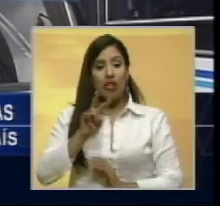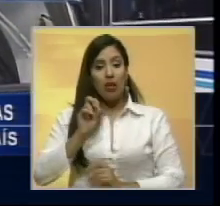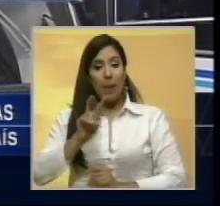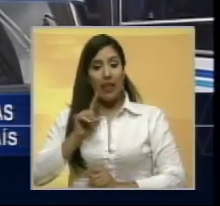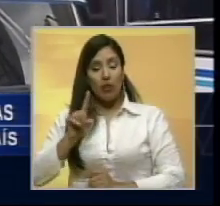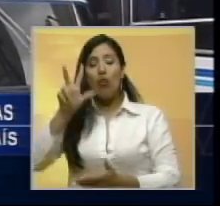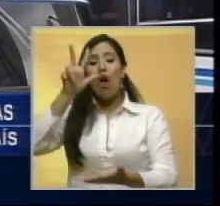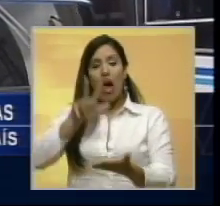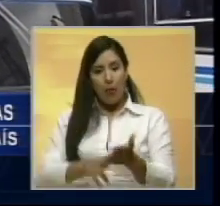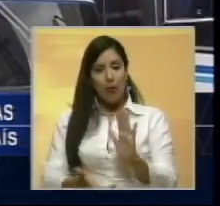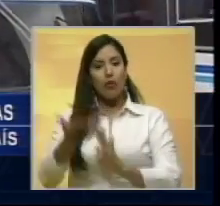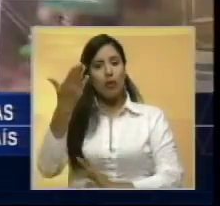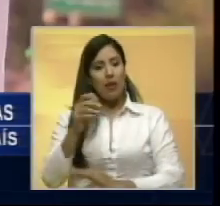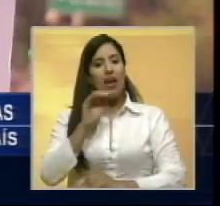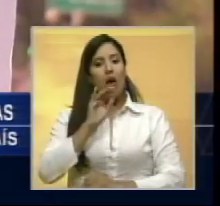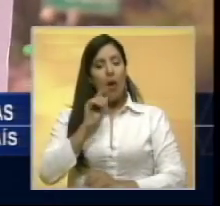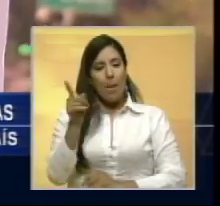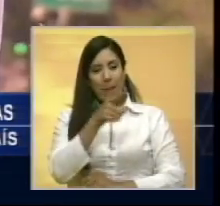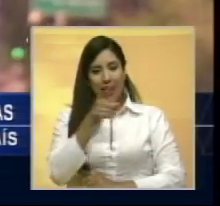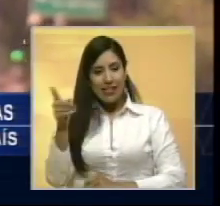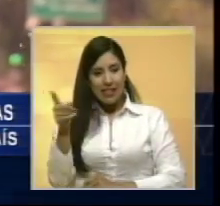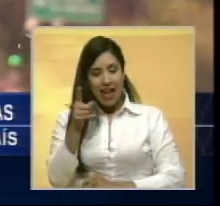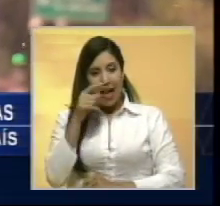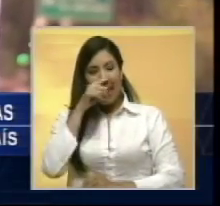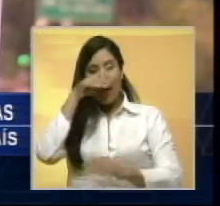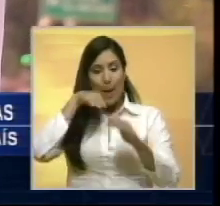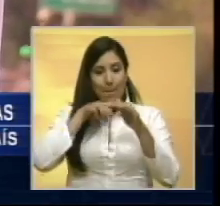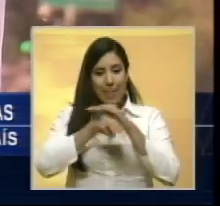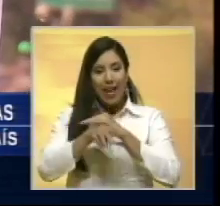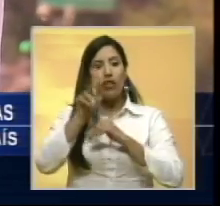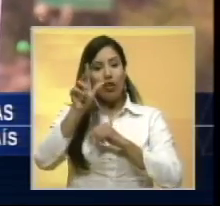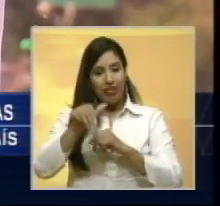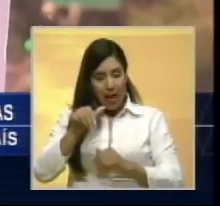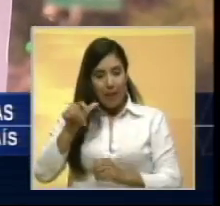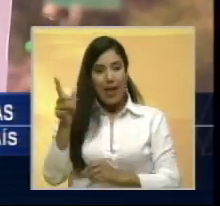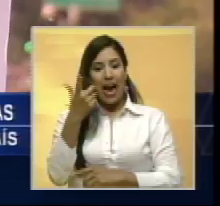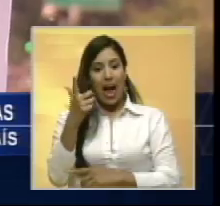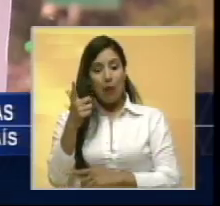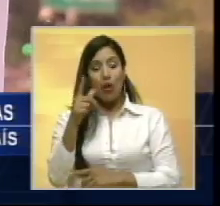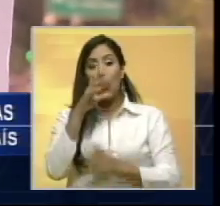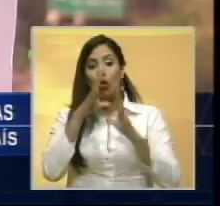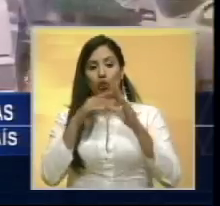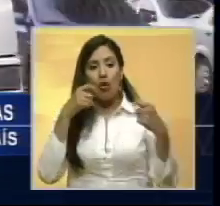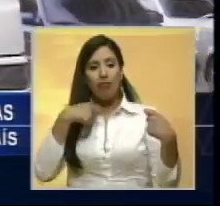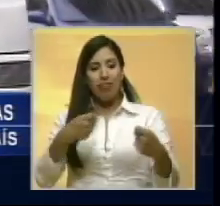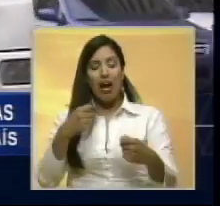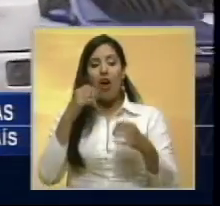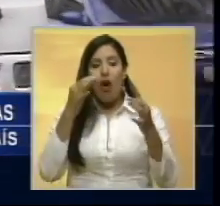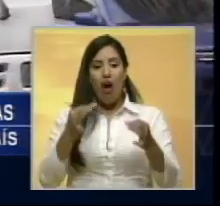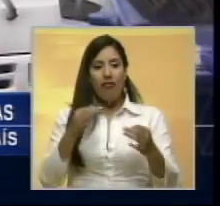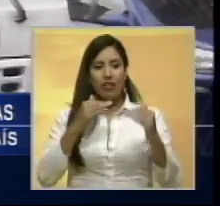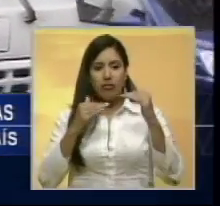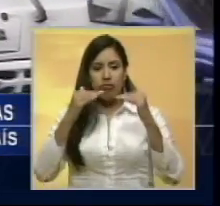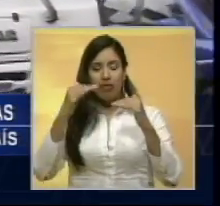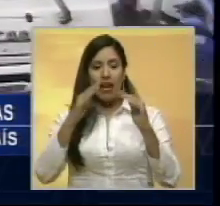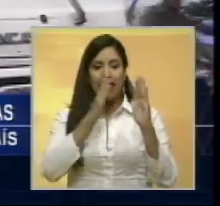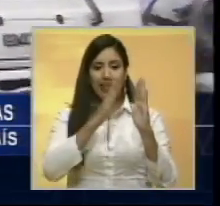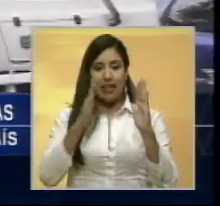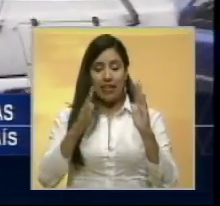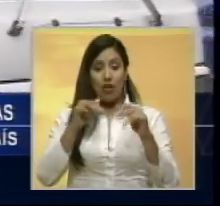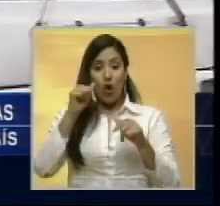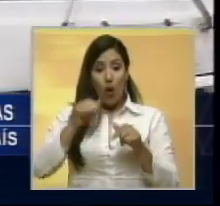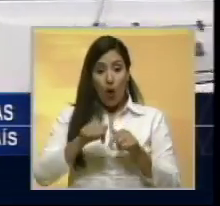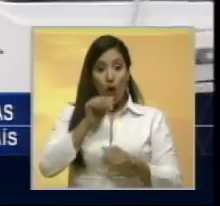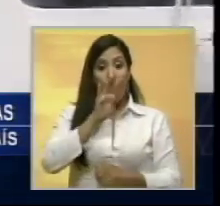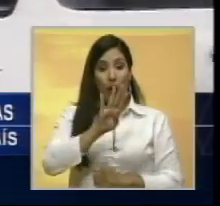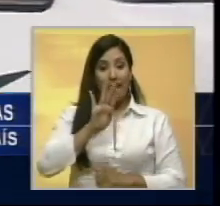6.221, autorizó el aumento del pasaje mínimo en rutas interurbanas y suburbanas en el país, el cual se ha hecho efectivo de forma fraccionada en 3 partes.